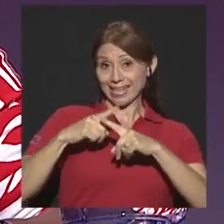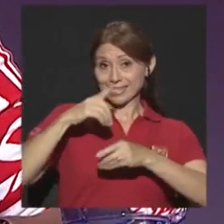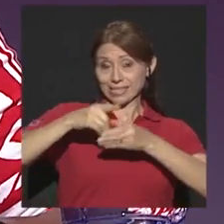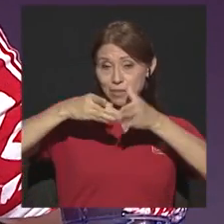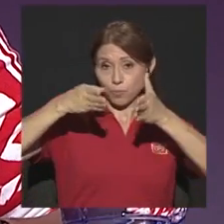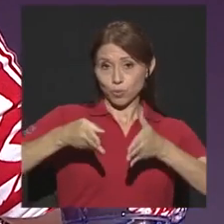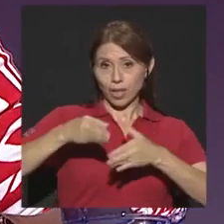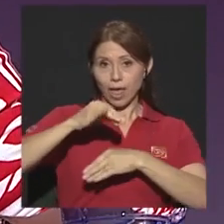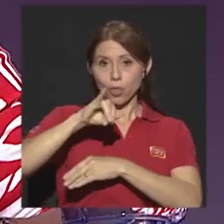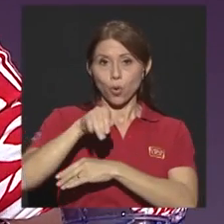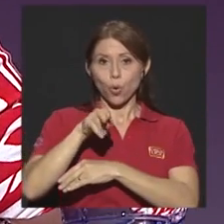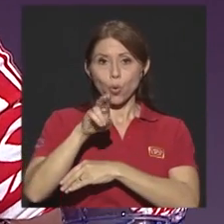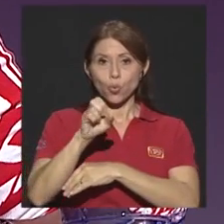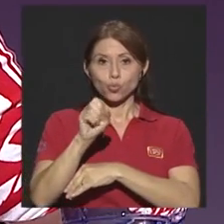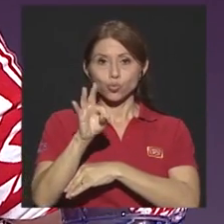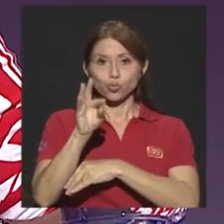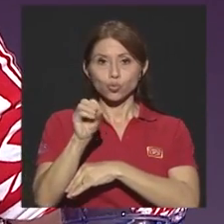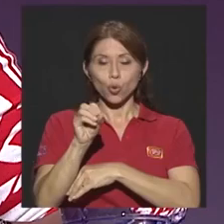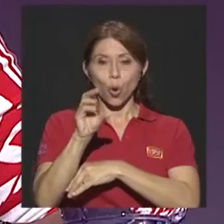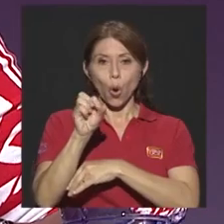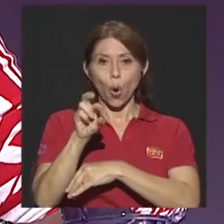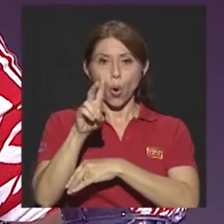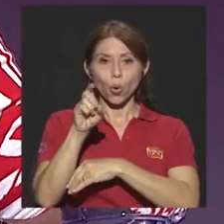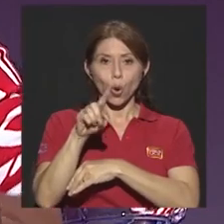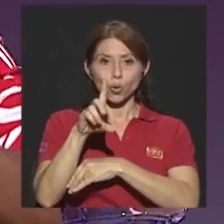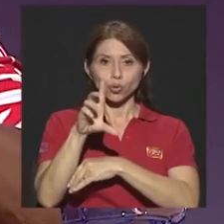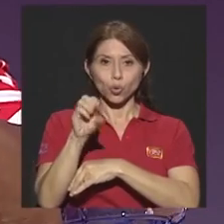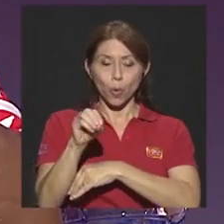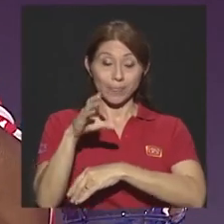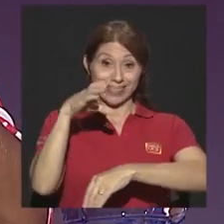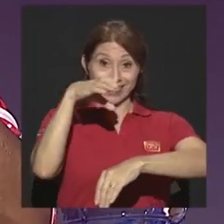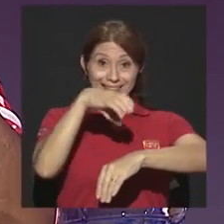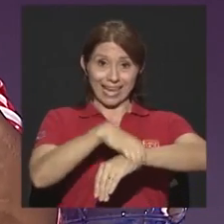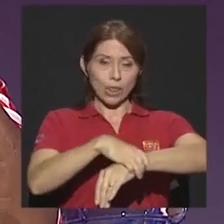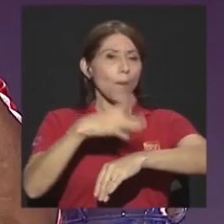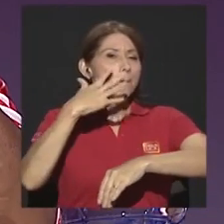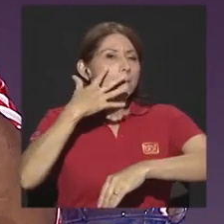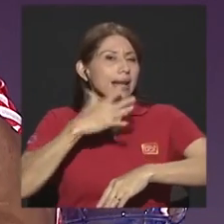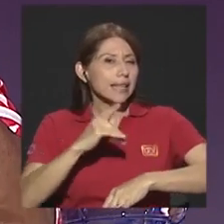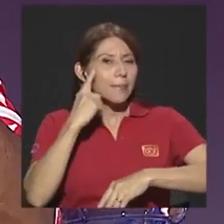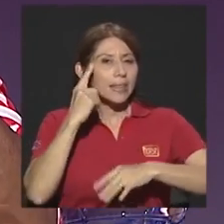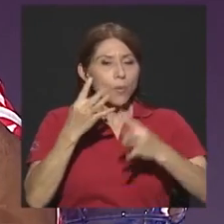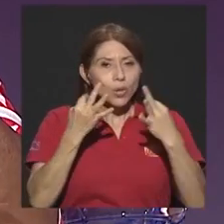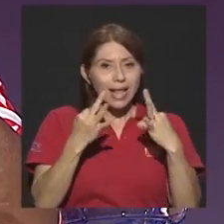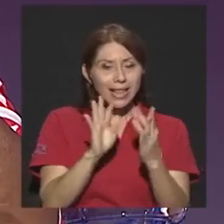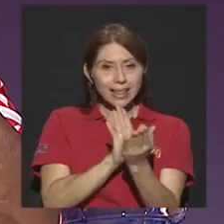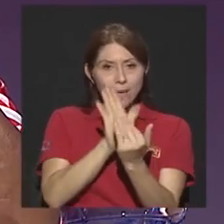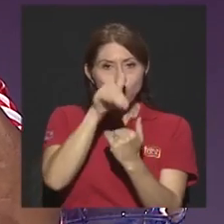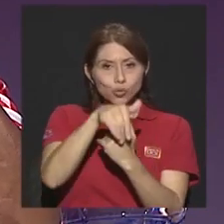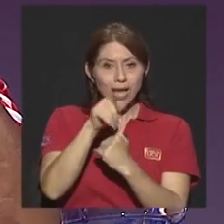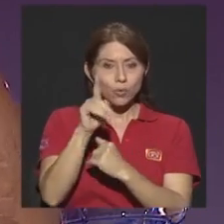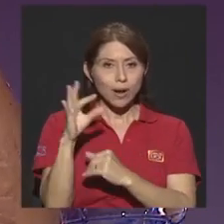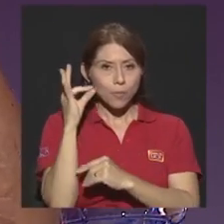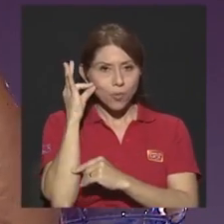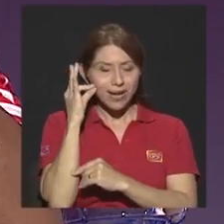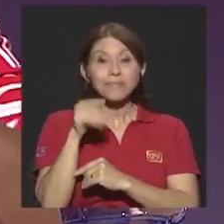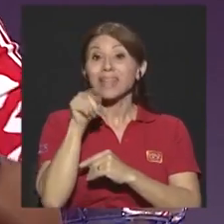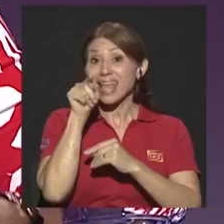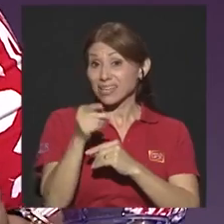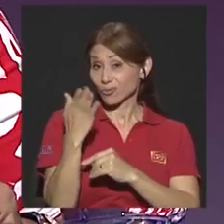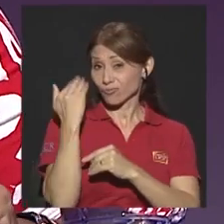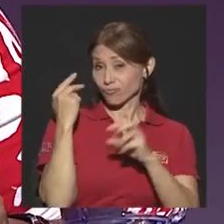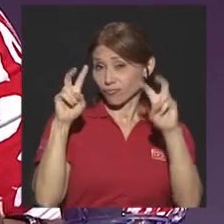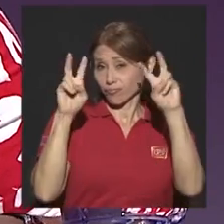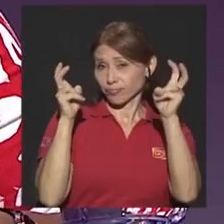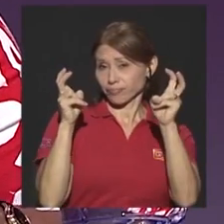por aparentemente intentar abusar de una mujer, este fue un titular en varios medios de comunicación recientemente,